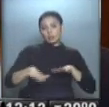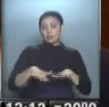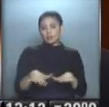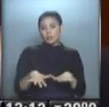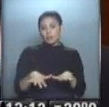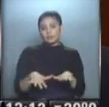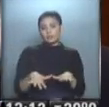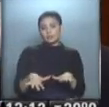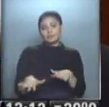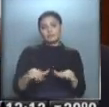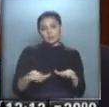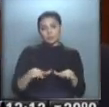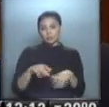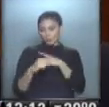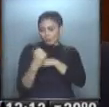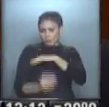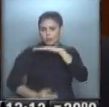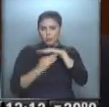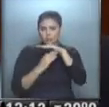una situación monopólica.